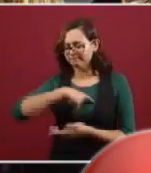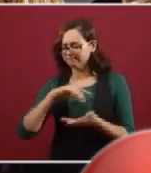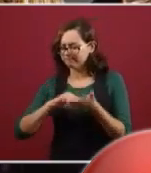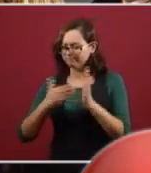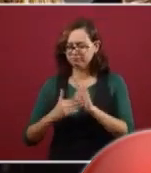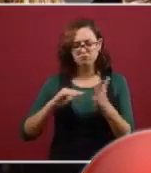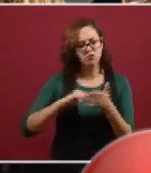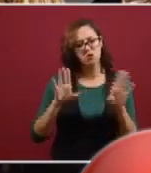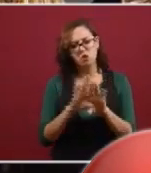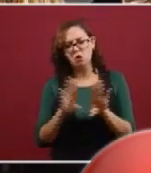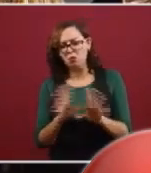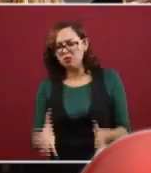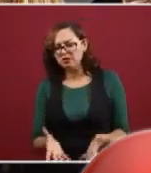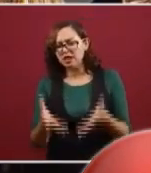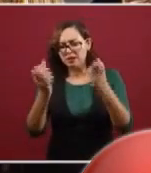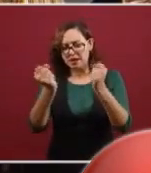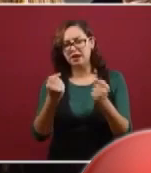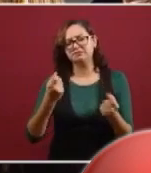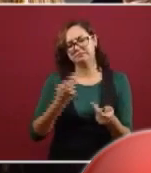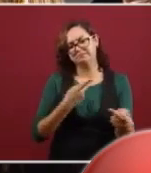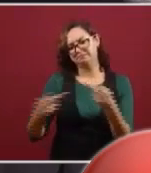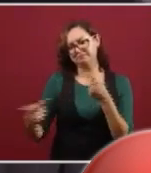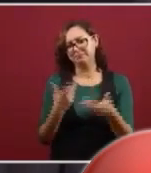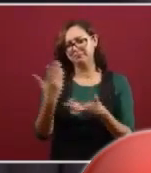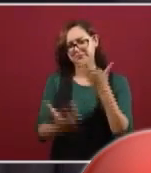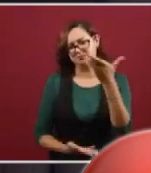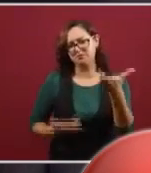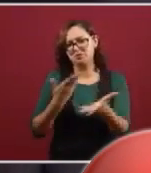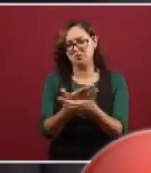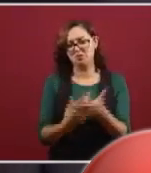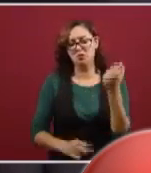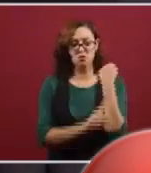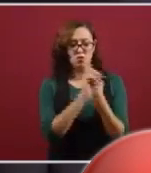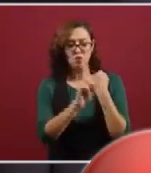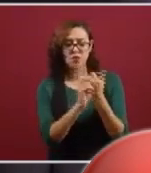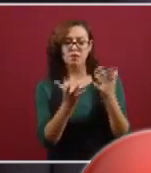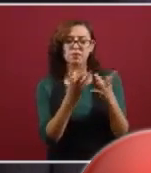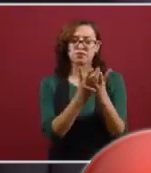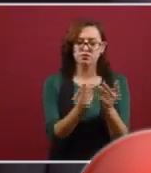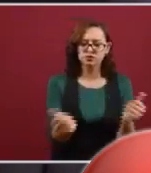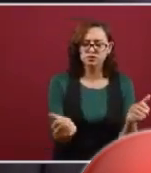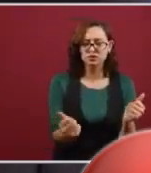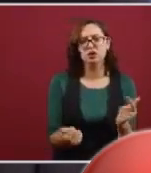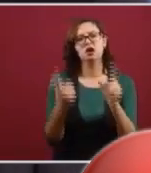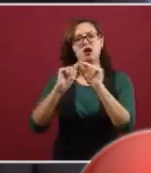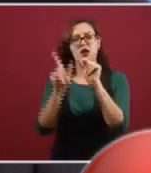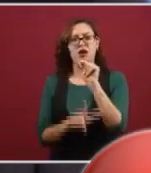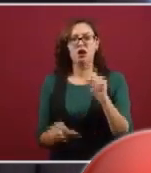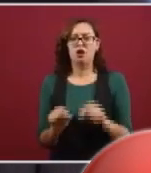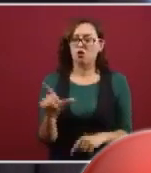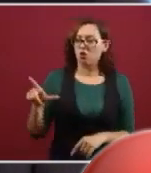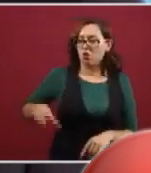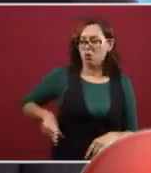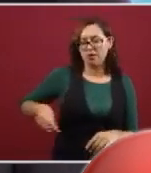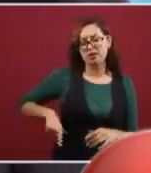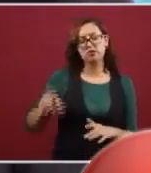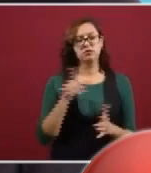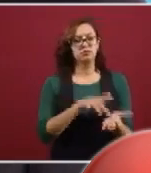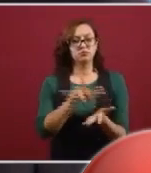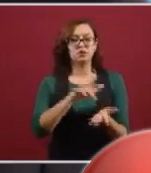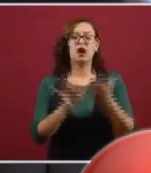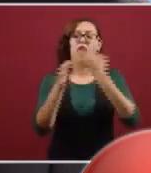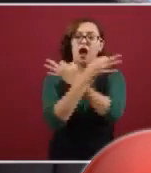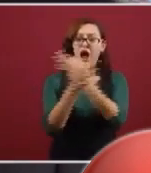estos problemas históricos. Para ello, con el apoyo del Gobierno de la República, al anunciar